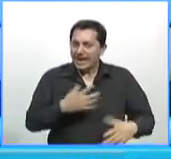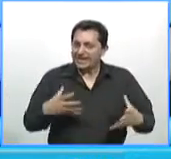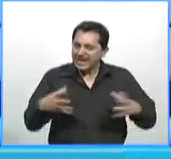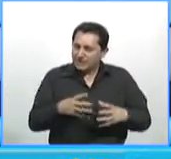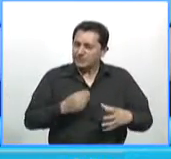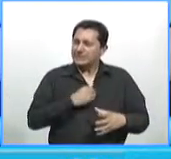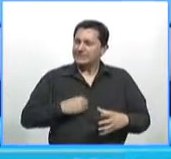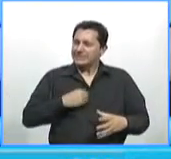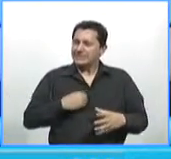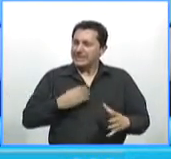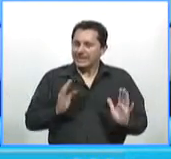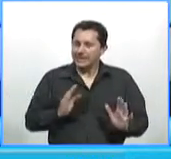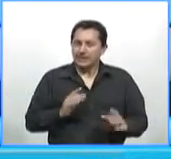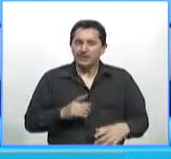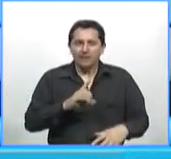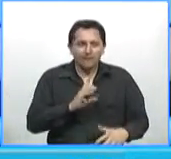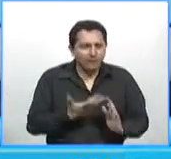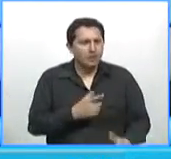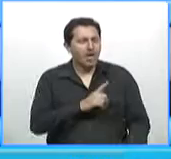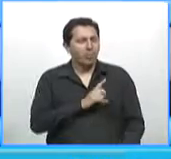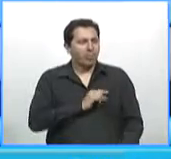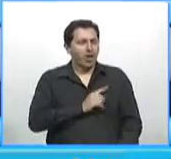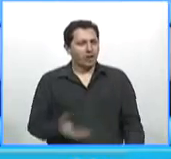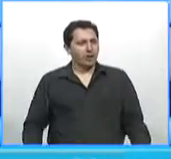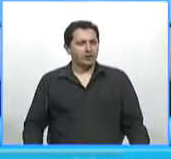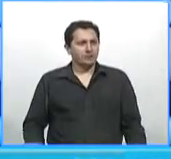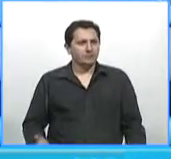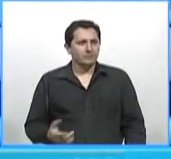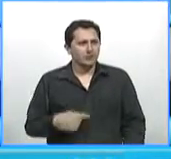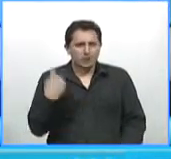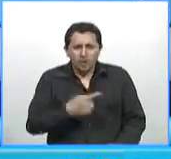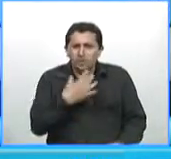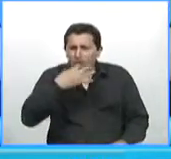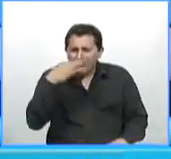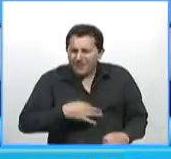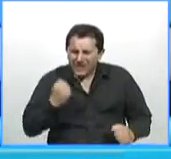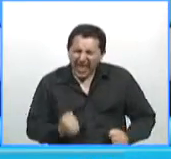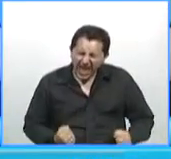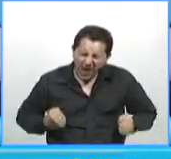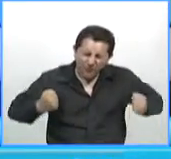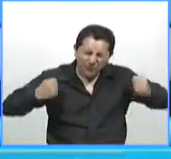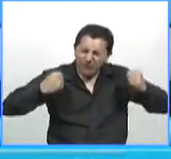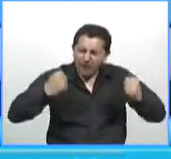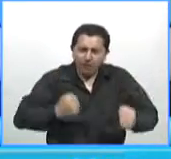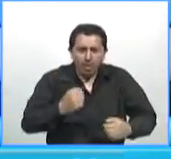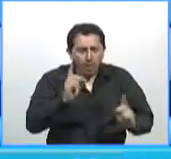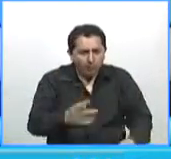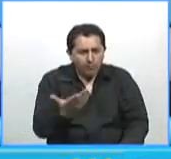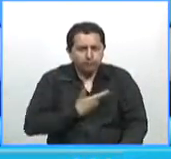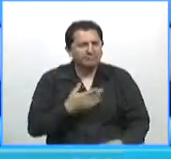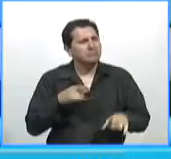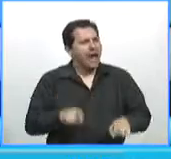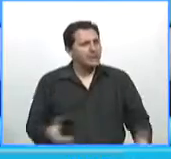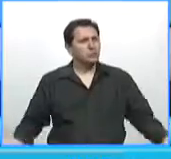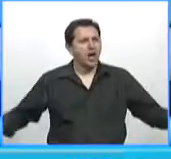si nos cruzábamos con Holanda. Dolió. Dolió porque lo estábamos dando todo de verdad. Y vos decís... Qué mala suerte. Y